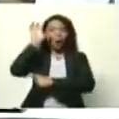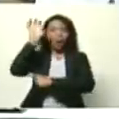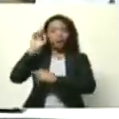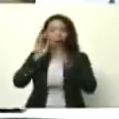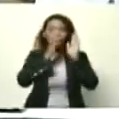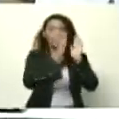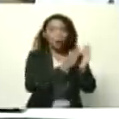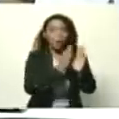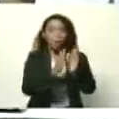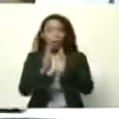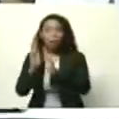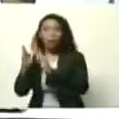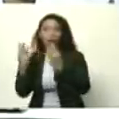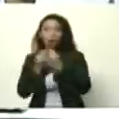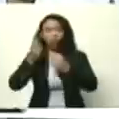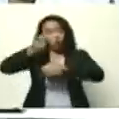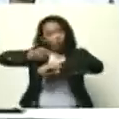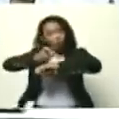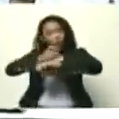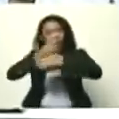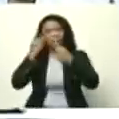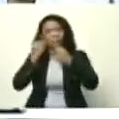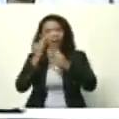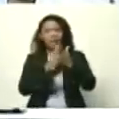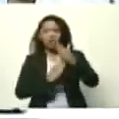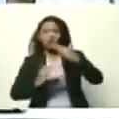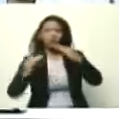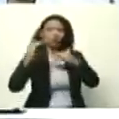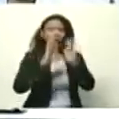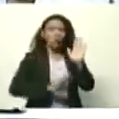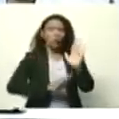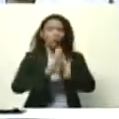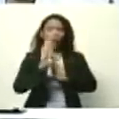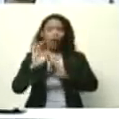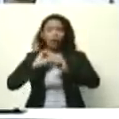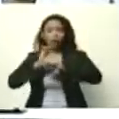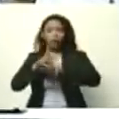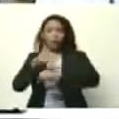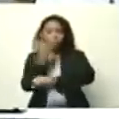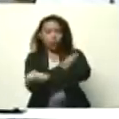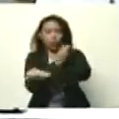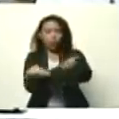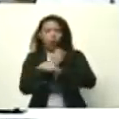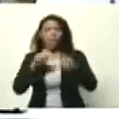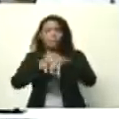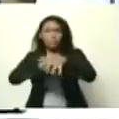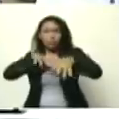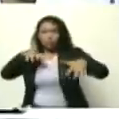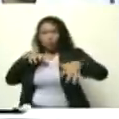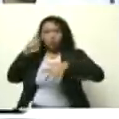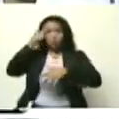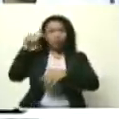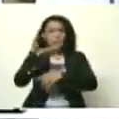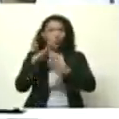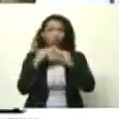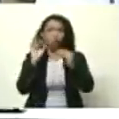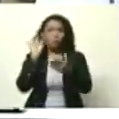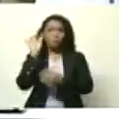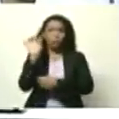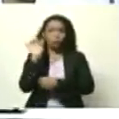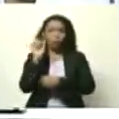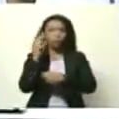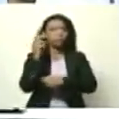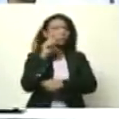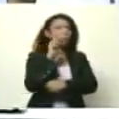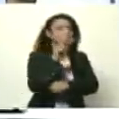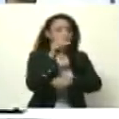organizó junto a su gobierno para superar el COVID, para vacunar a la mayoría de la población. Estuvimos en todos los puntos